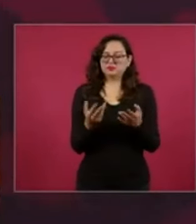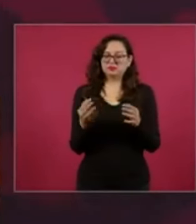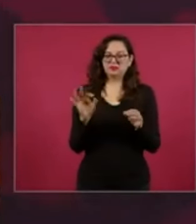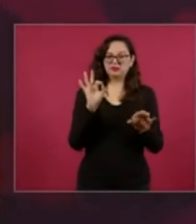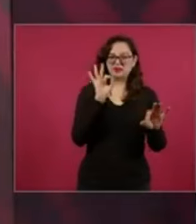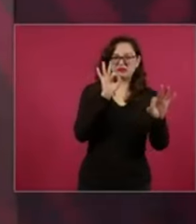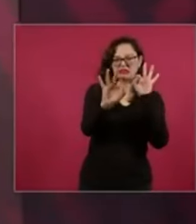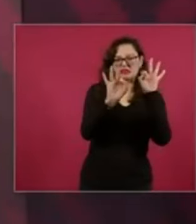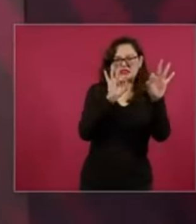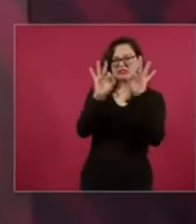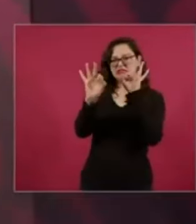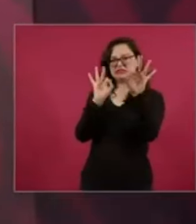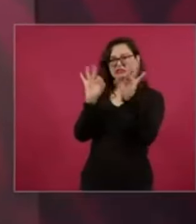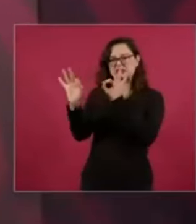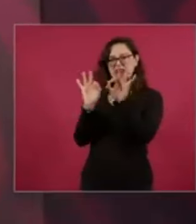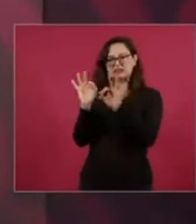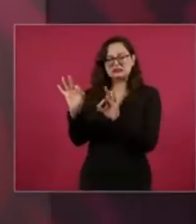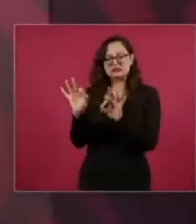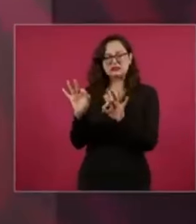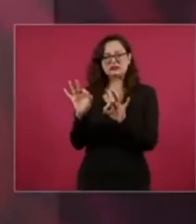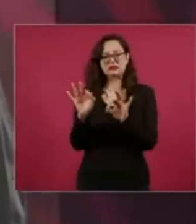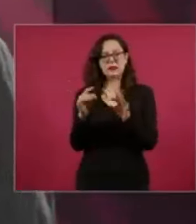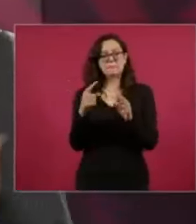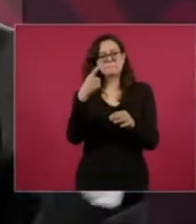navajas que nos peleemos